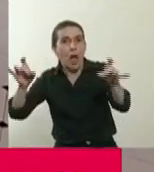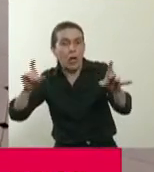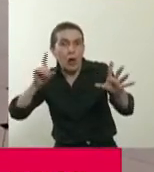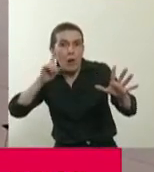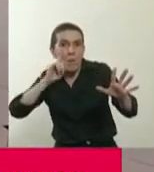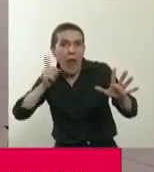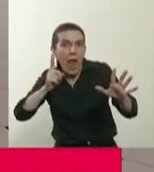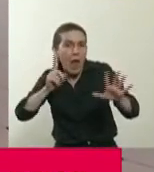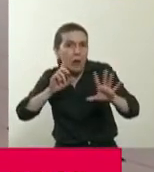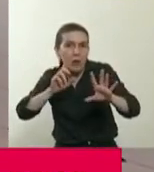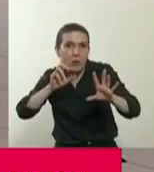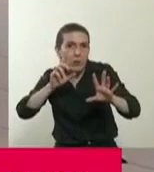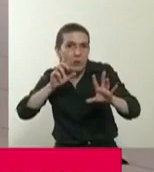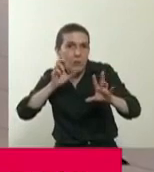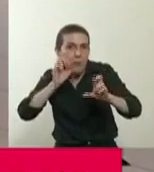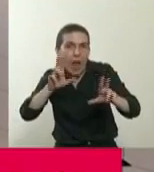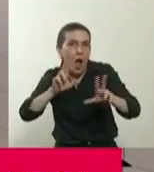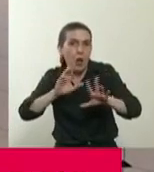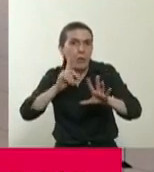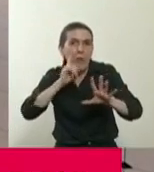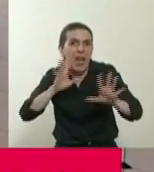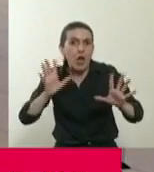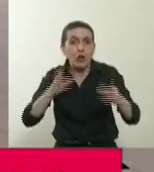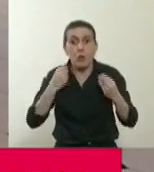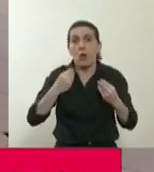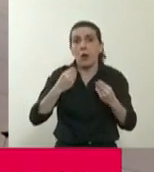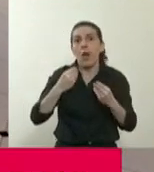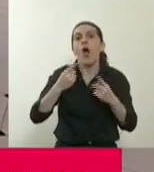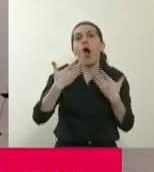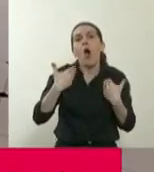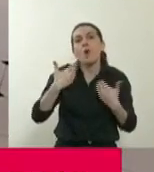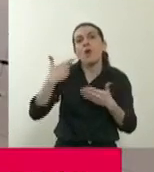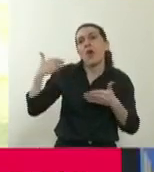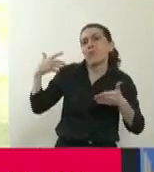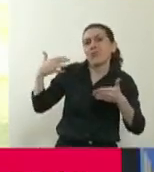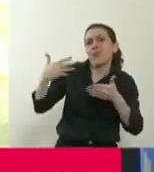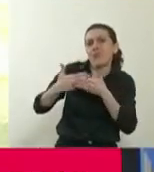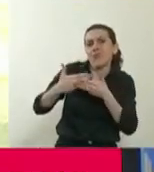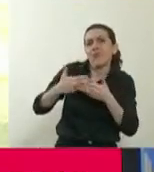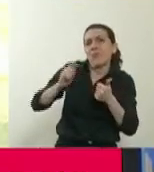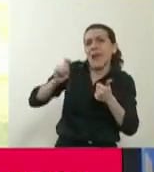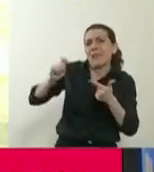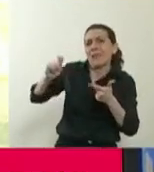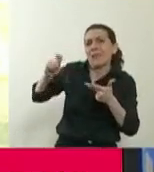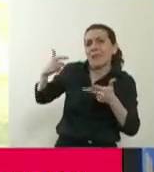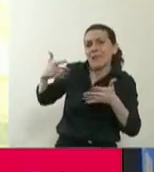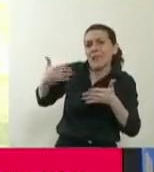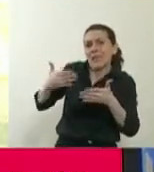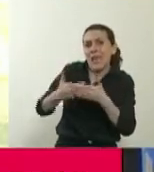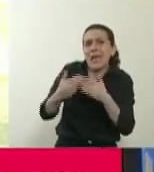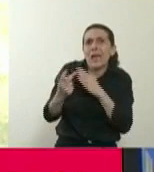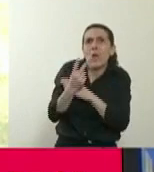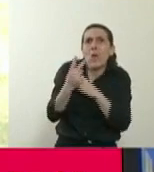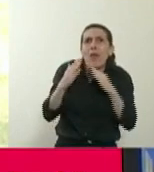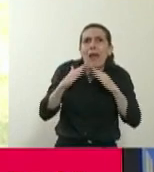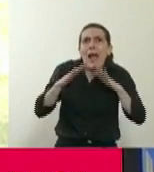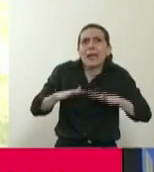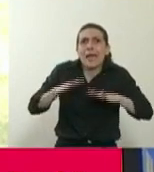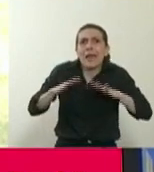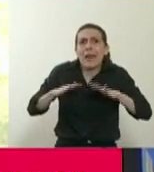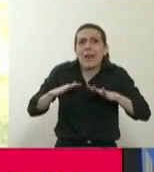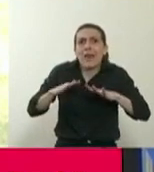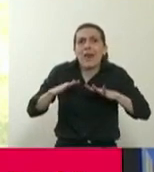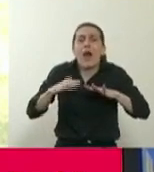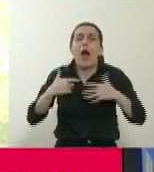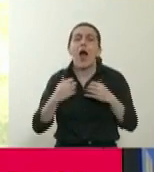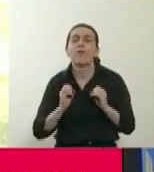está claro que nos relajamos porque llevamos muchos días cuidándonos en nuestras casas. Y tengo claro que todo